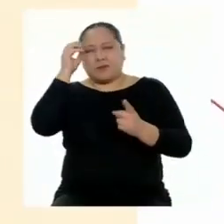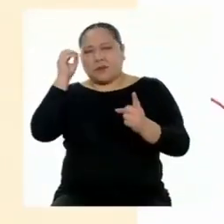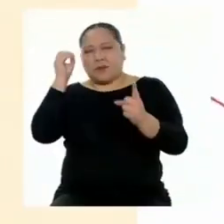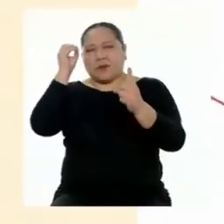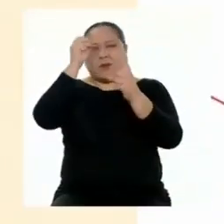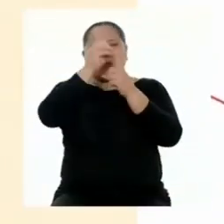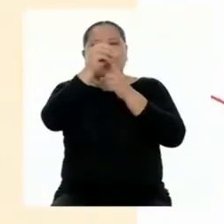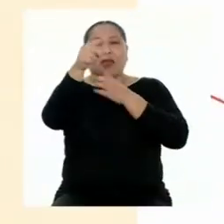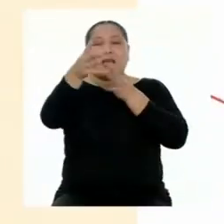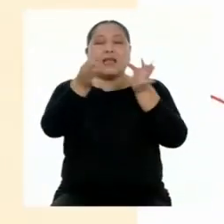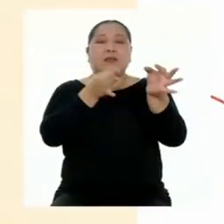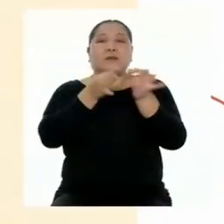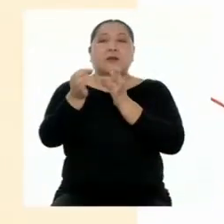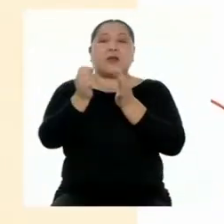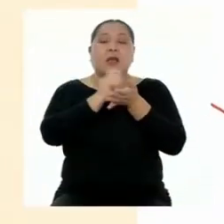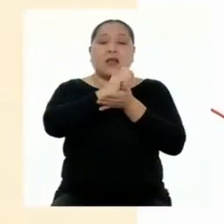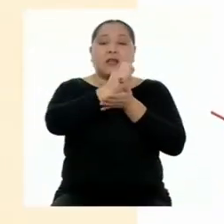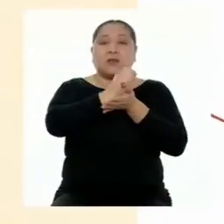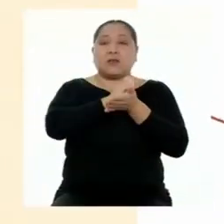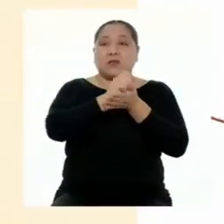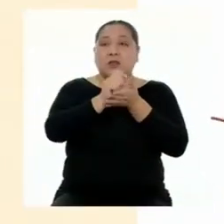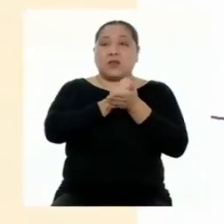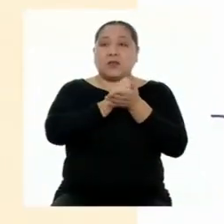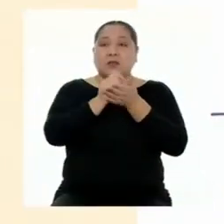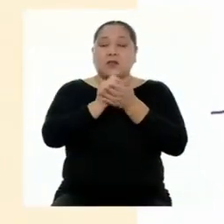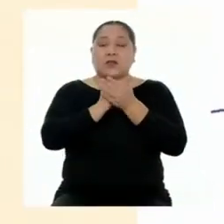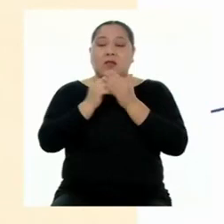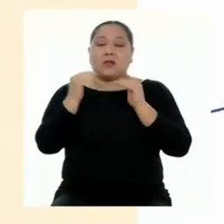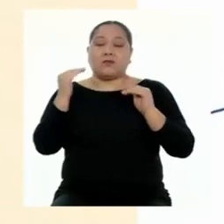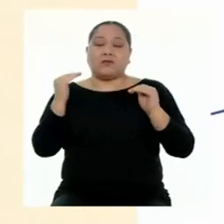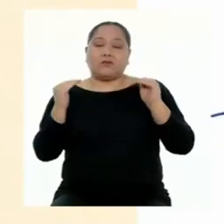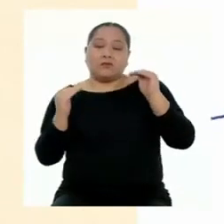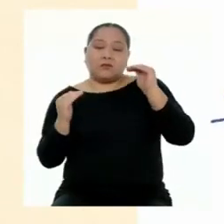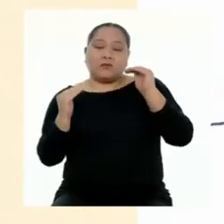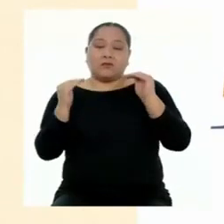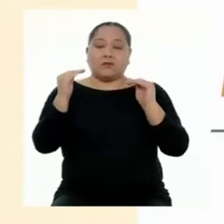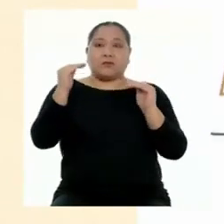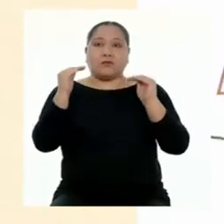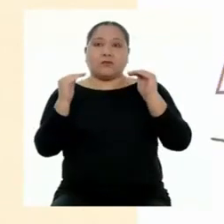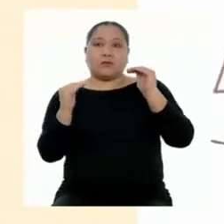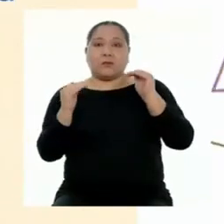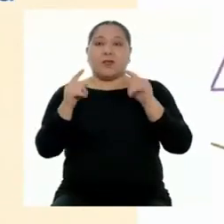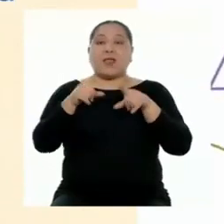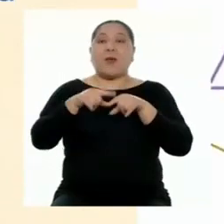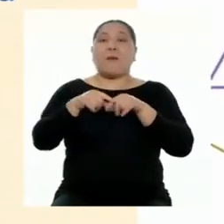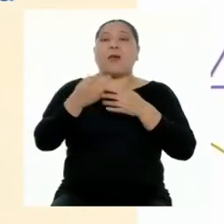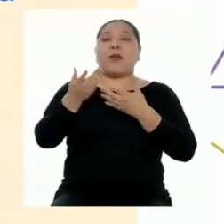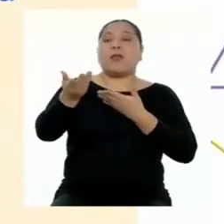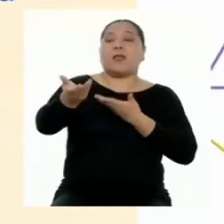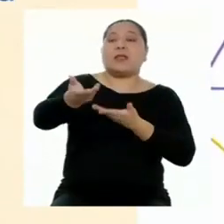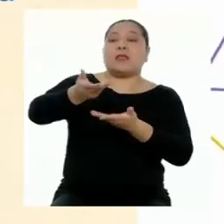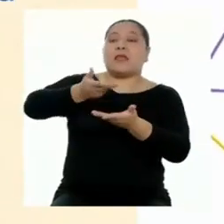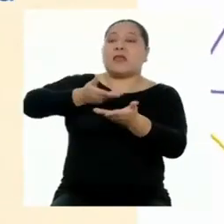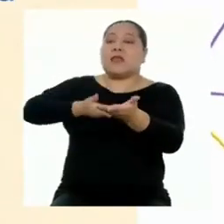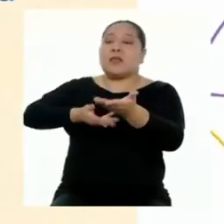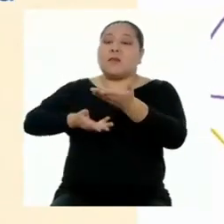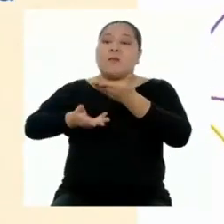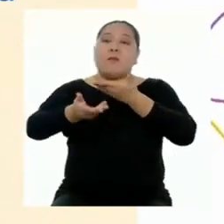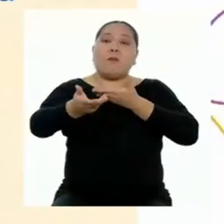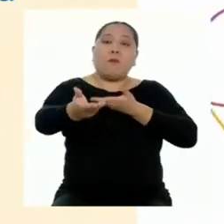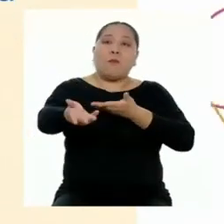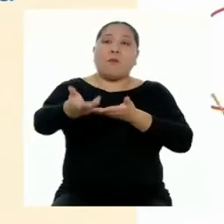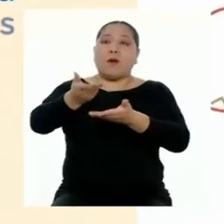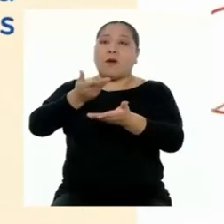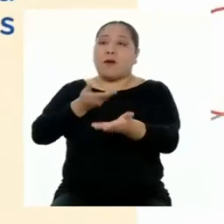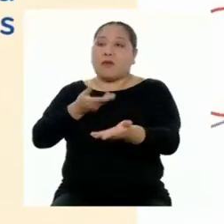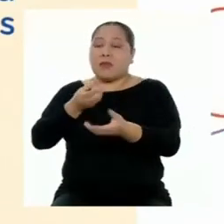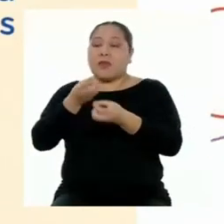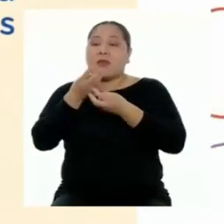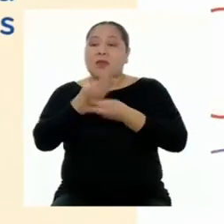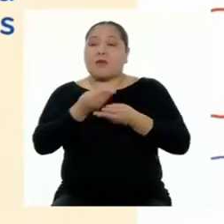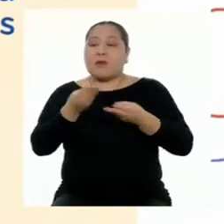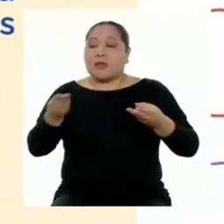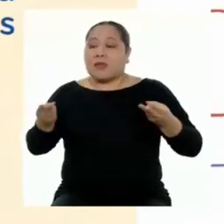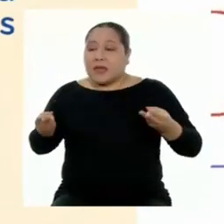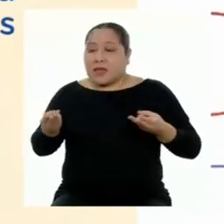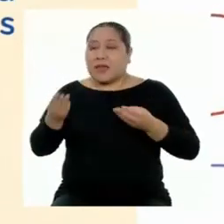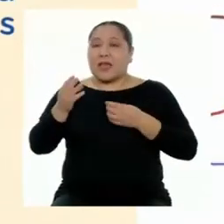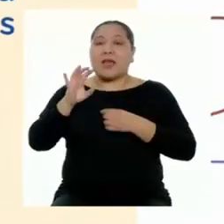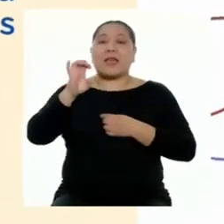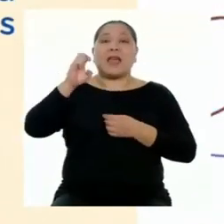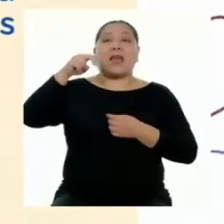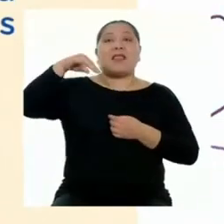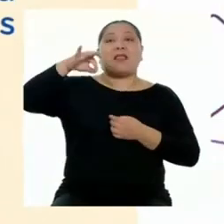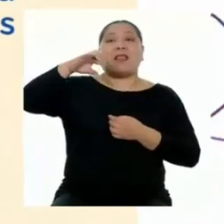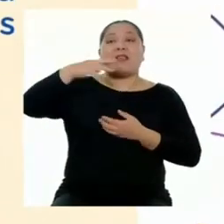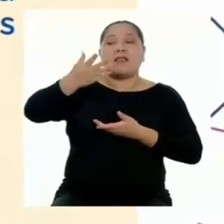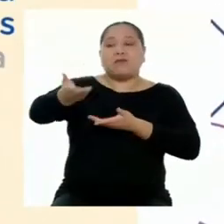es explicar en un texto que el equilibrio del ecosistema depende del intercambio de la materia y energía que se produce entre los seres vivos